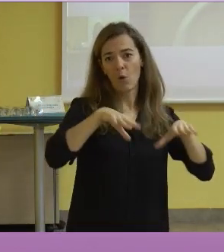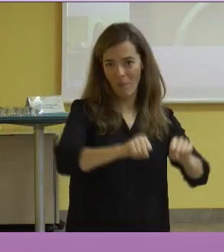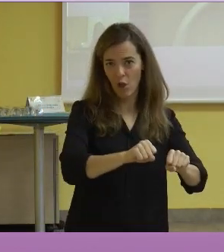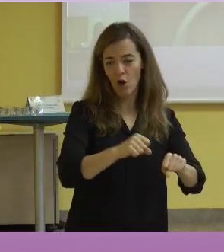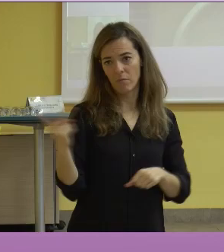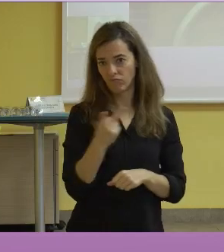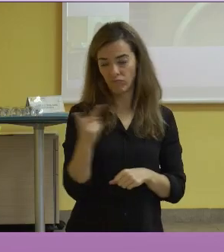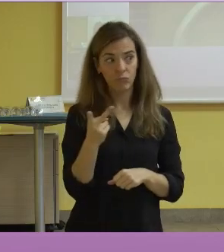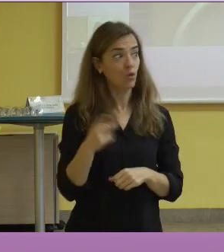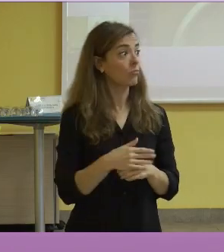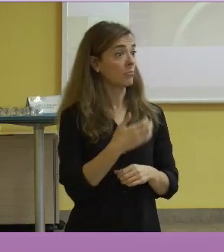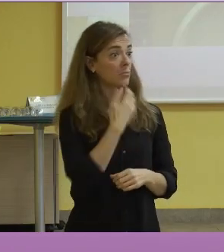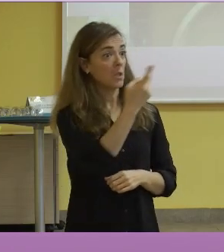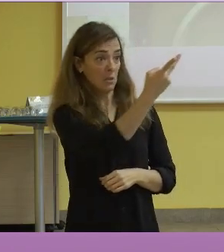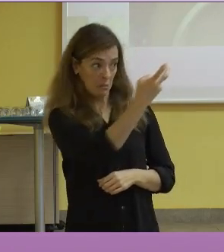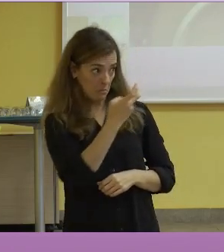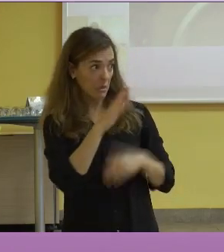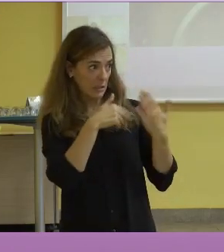os presentarán, me imagino.